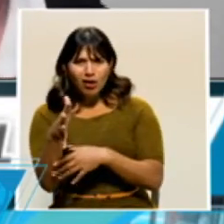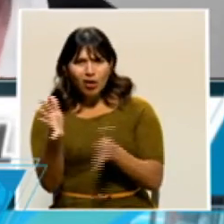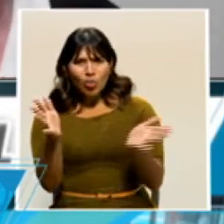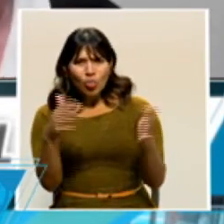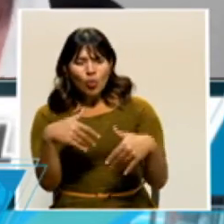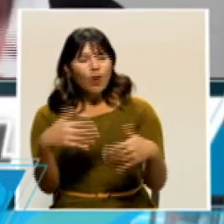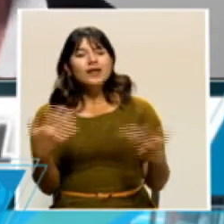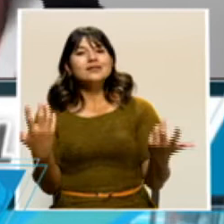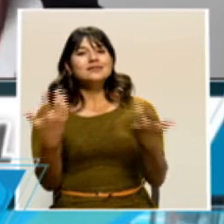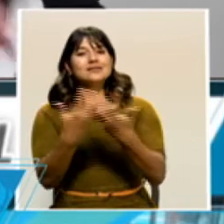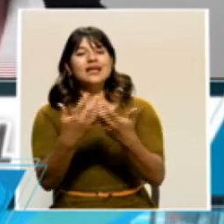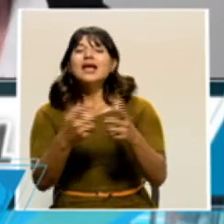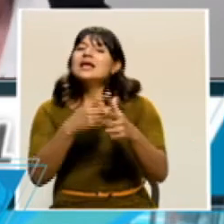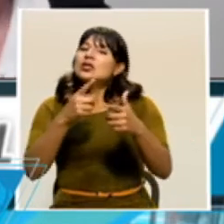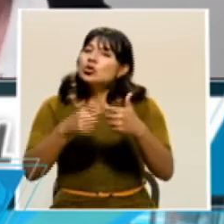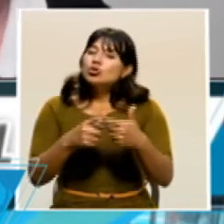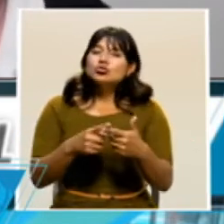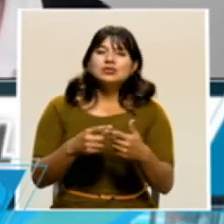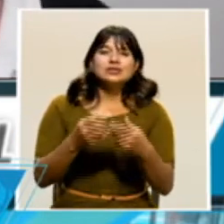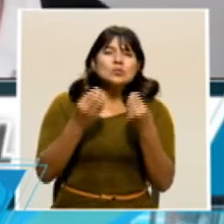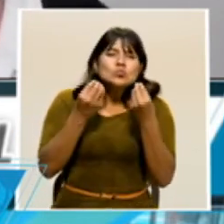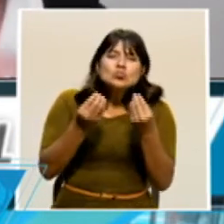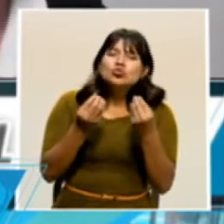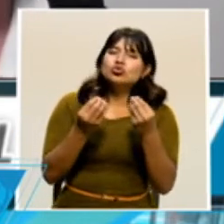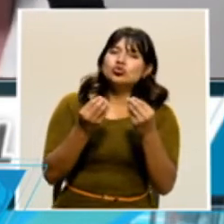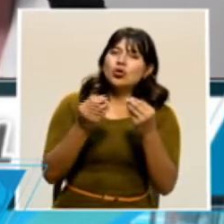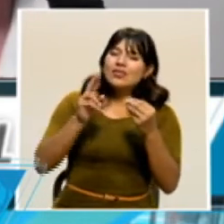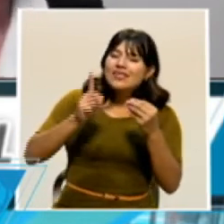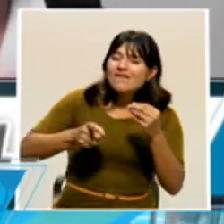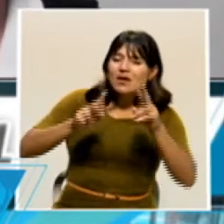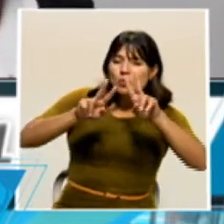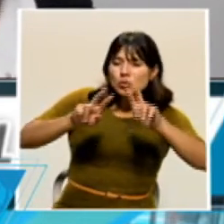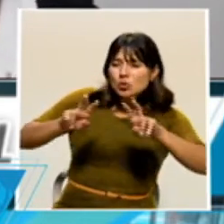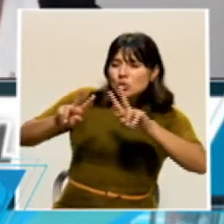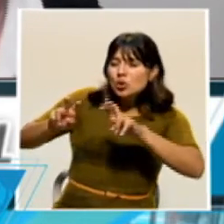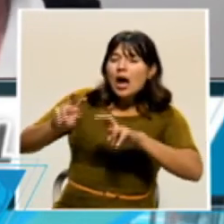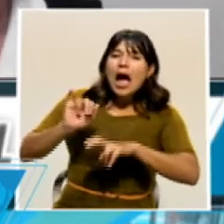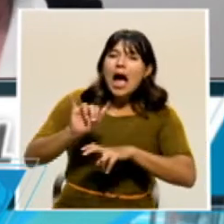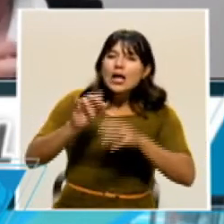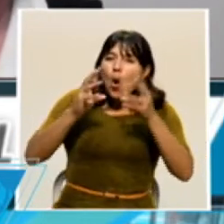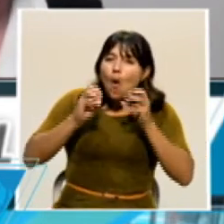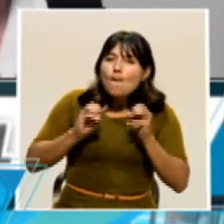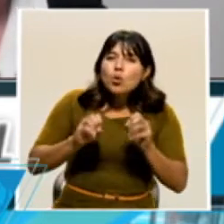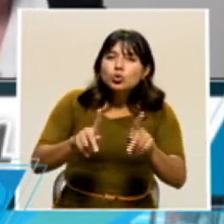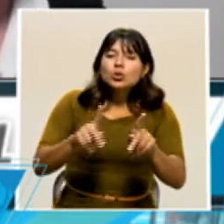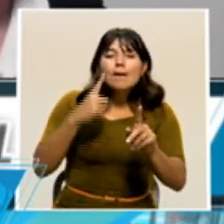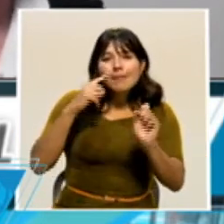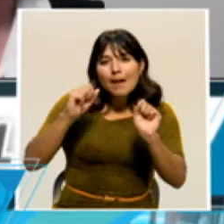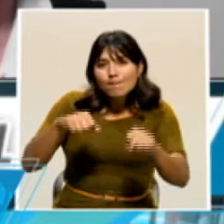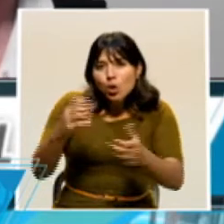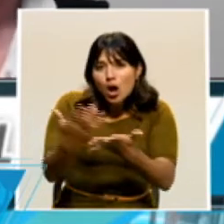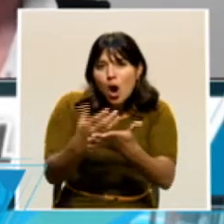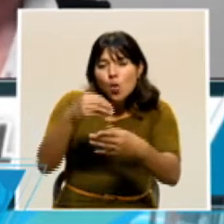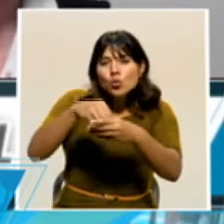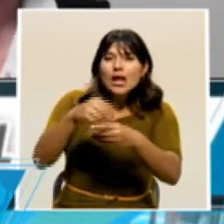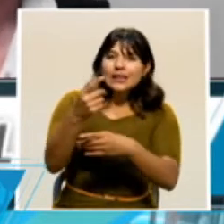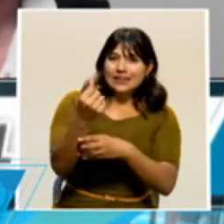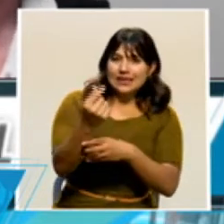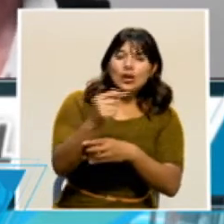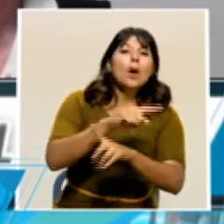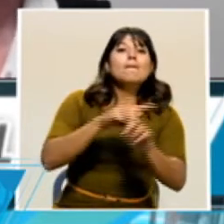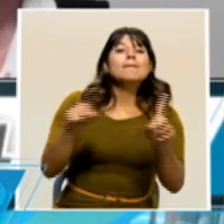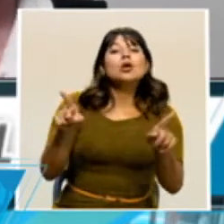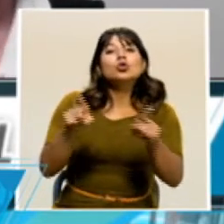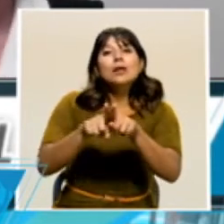para revisar, ahí hay un tema de eficiencia del gasto, hay una oportunidad para ahorrar y no solo para ahorrar, sino también